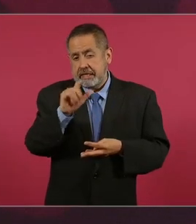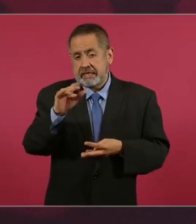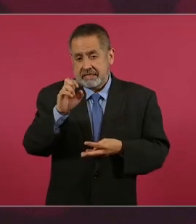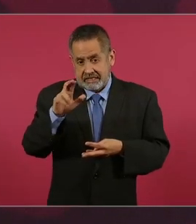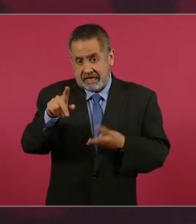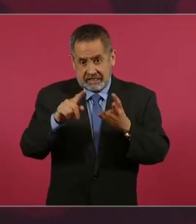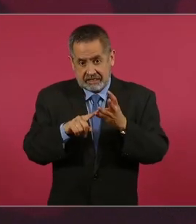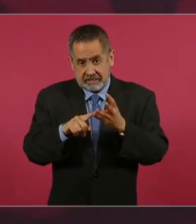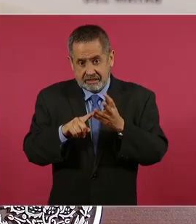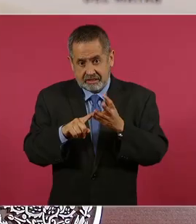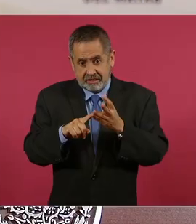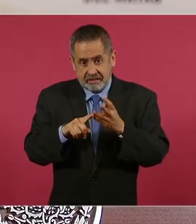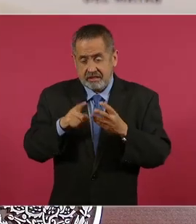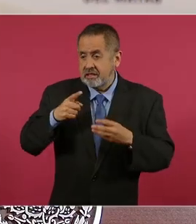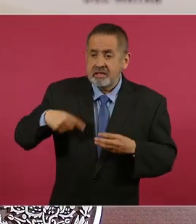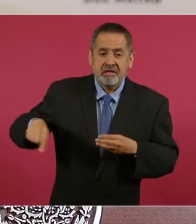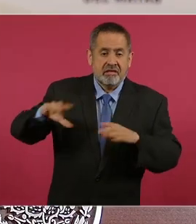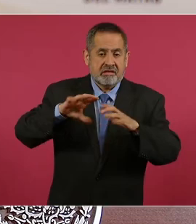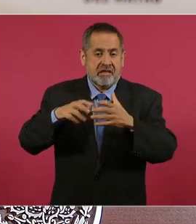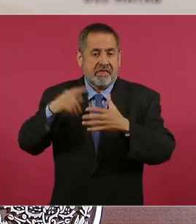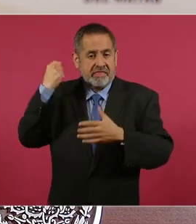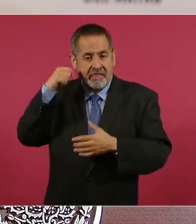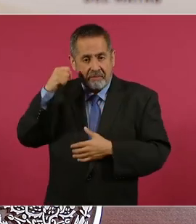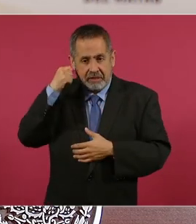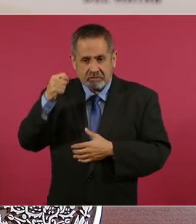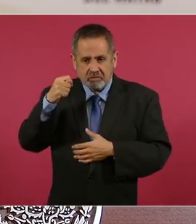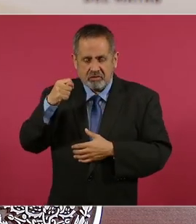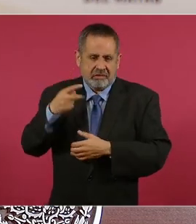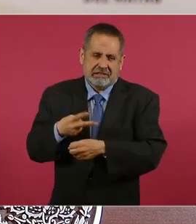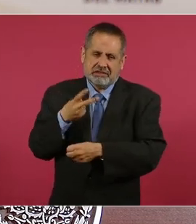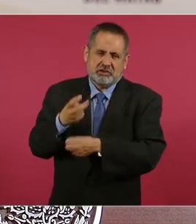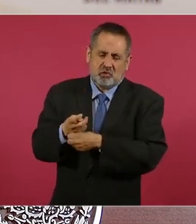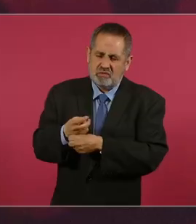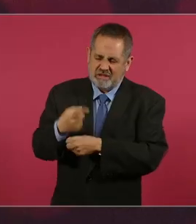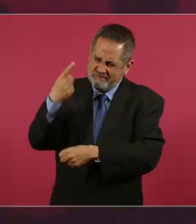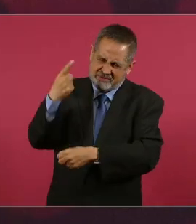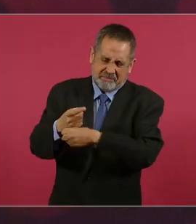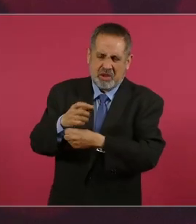todos los tabasqueños somos de segunda.